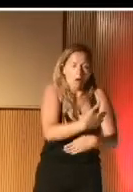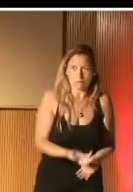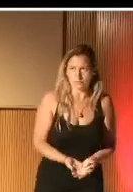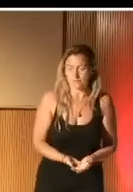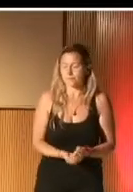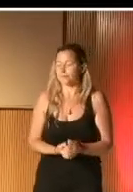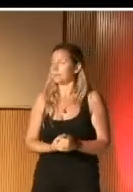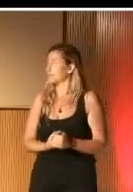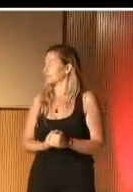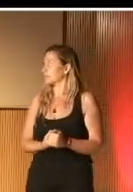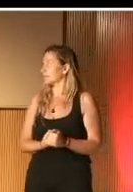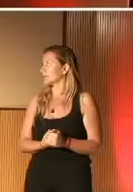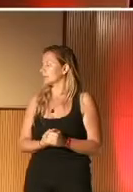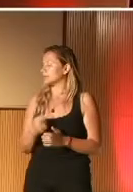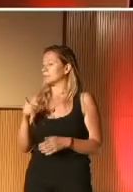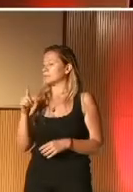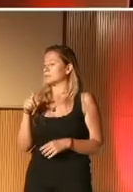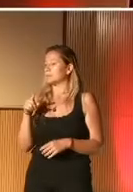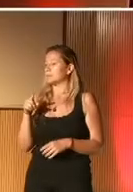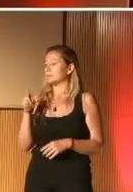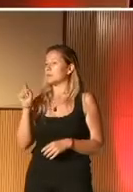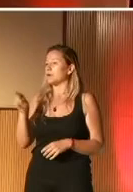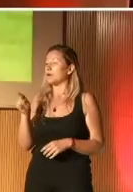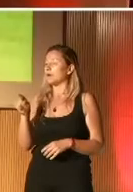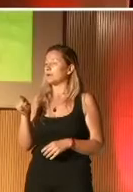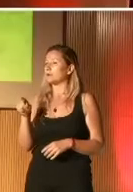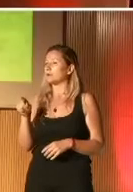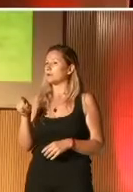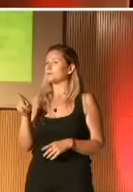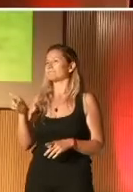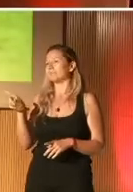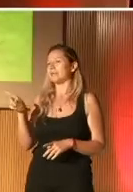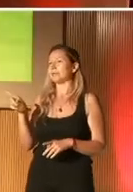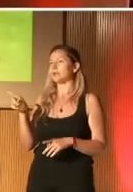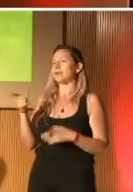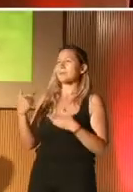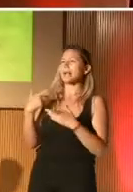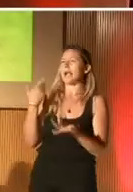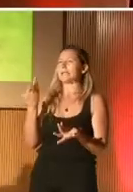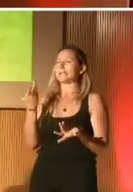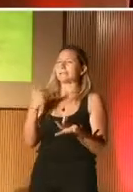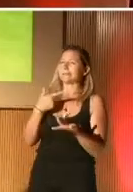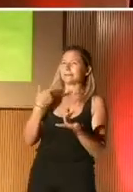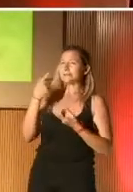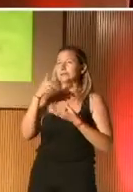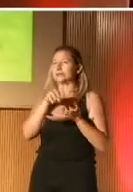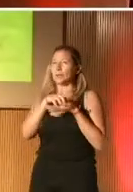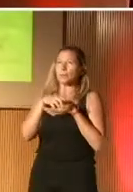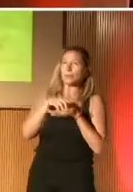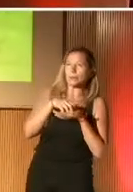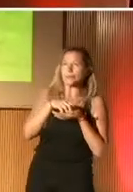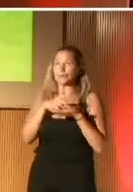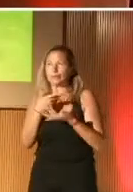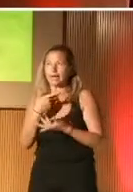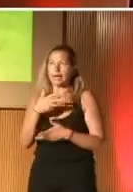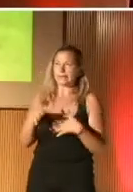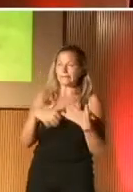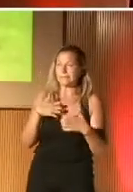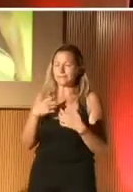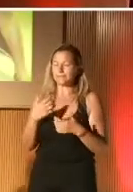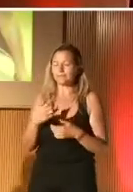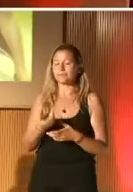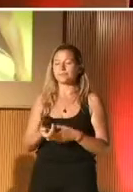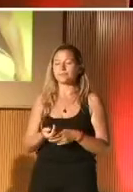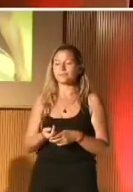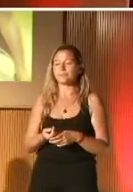esto del récord Guinness, también hay su polémica. ¿Vale? En 2011, unos chicos del